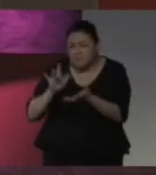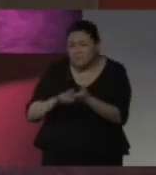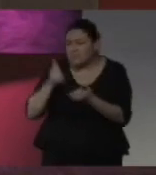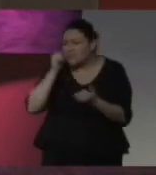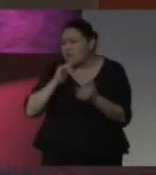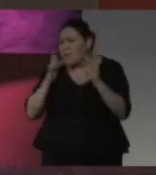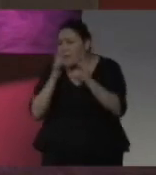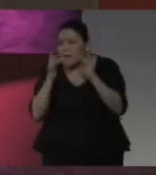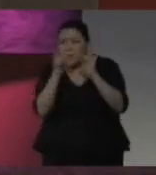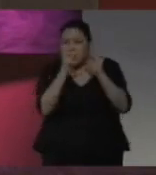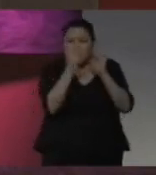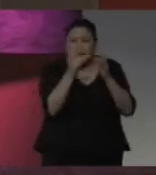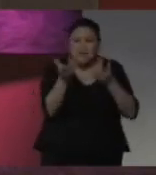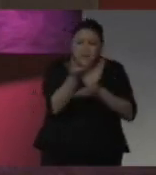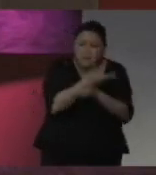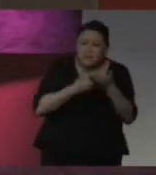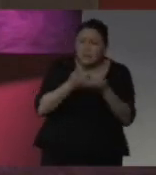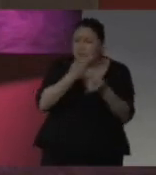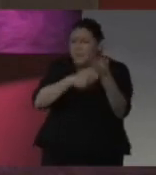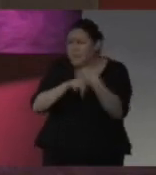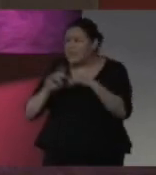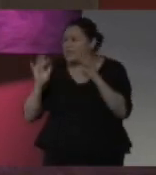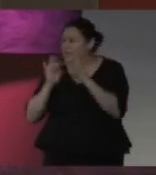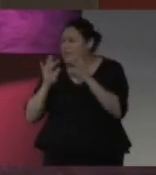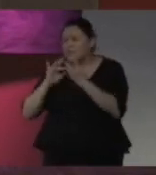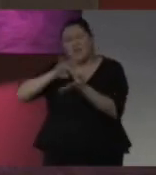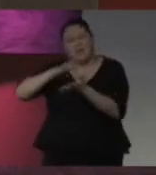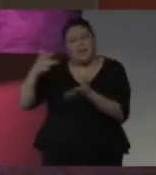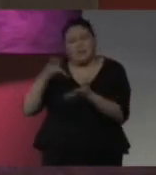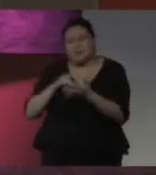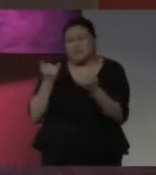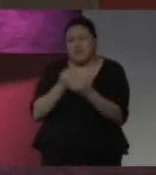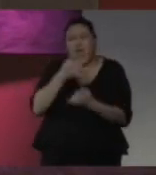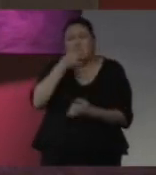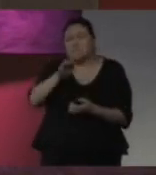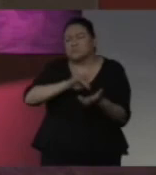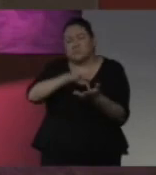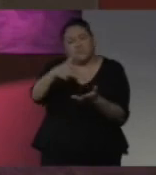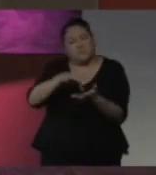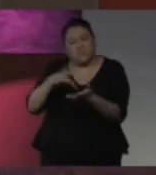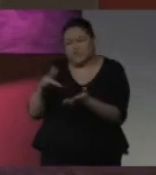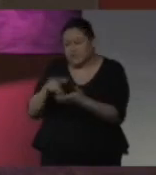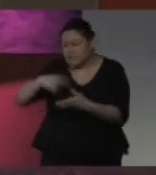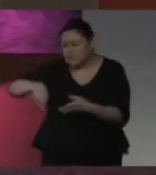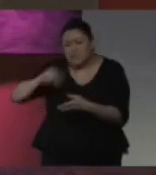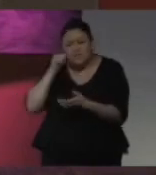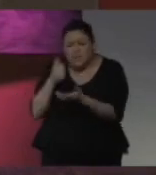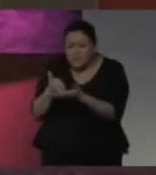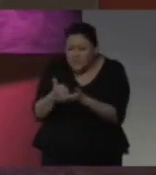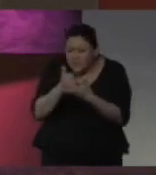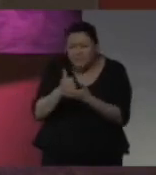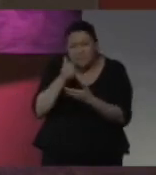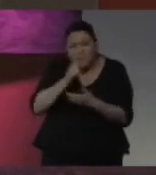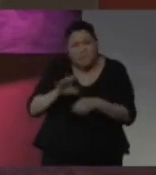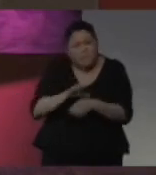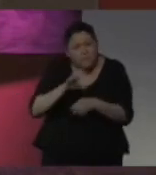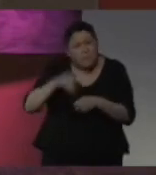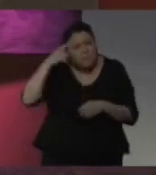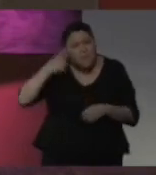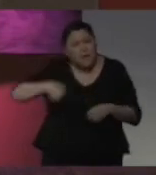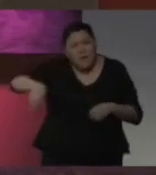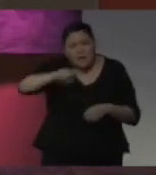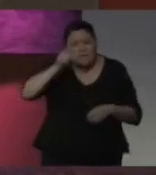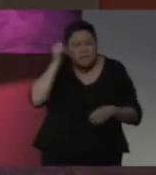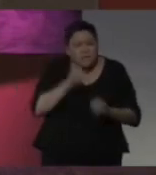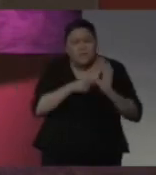con muchas de las personas que están aquí con nosotros. Entonces no puedo dejar de agradecerles que nos den todo este contenido y que además nos permitan tener